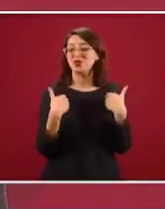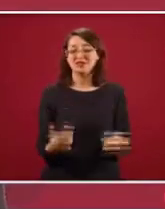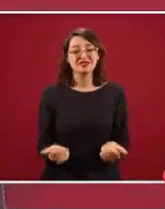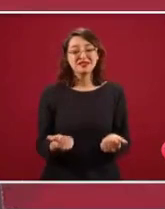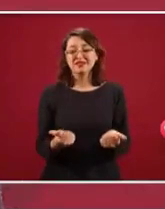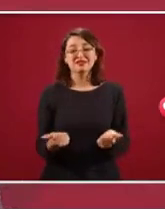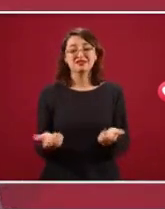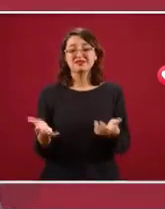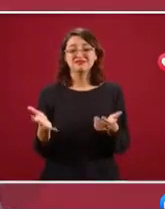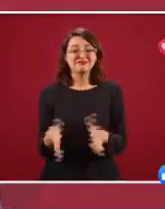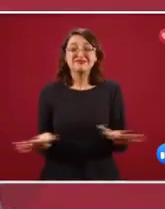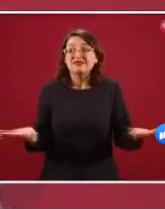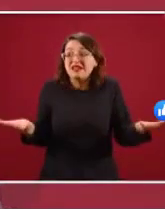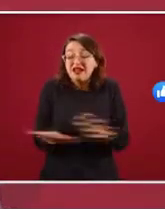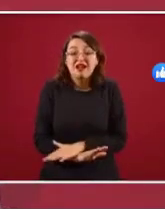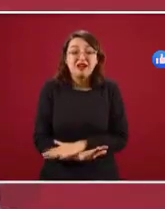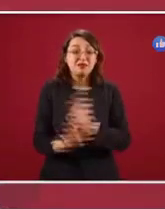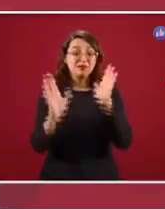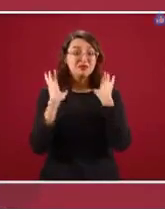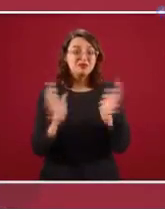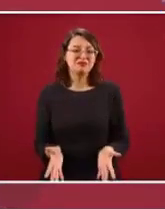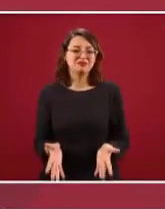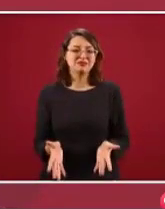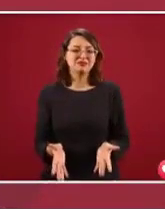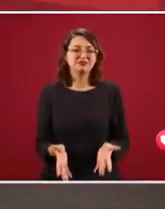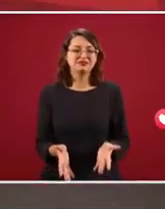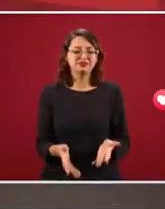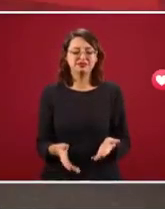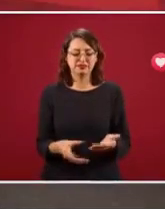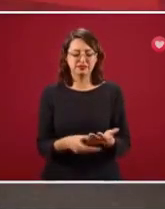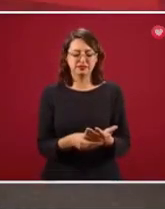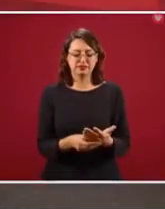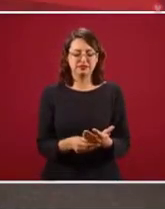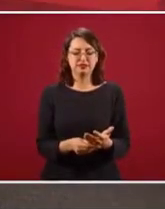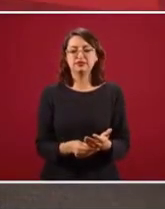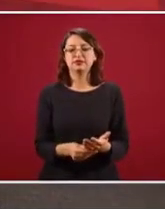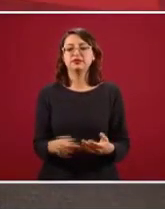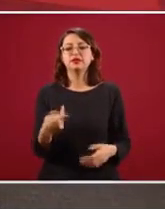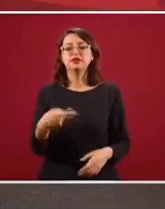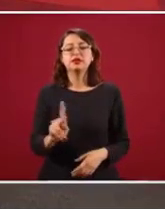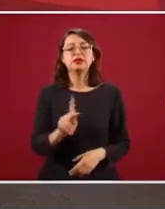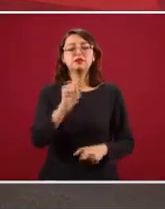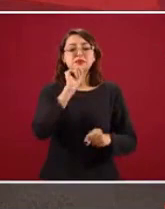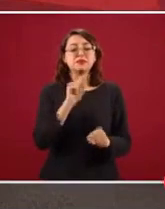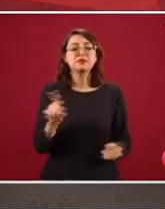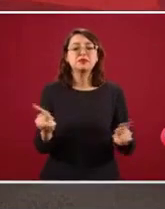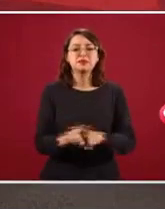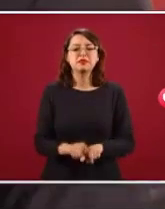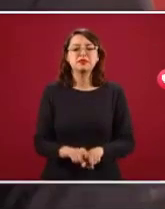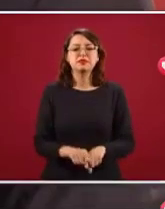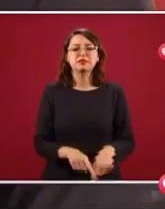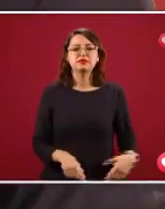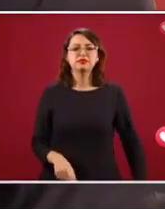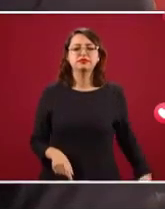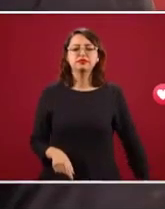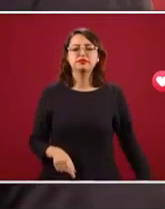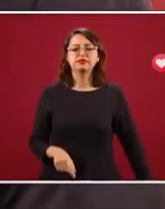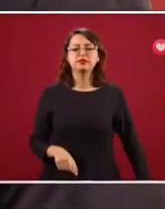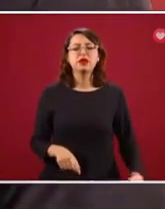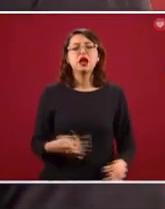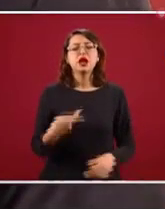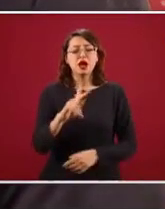cambio pero también y hay que ser tolerantes